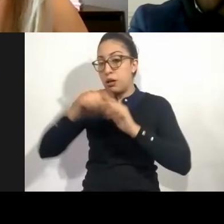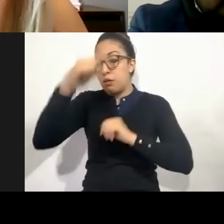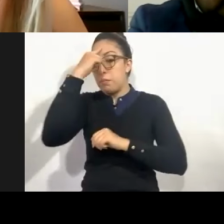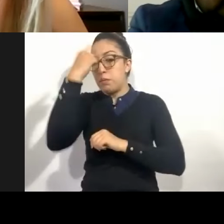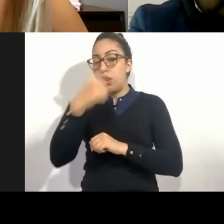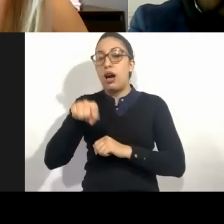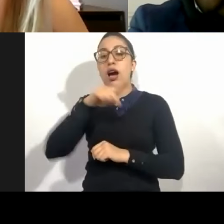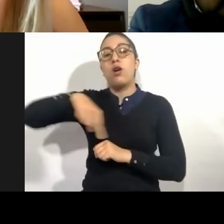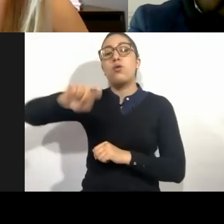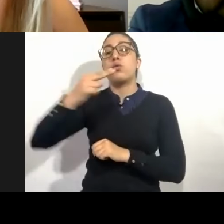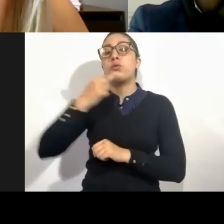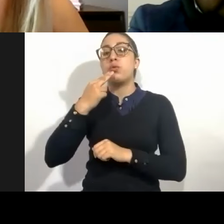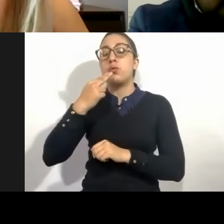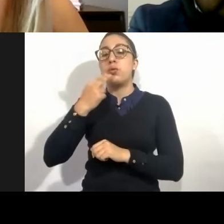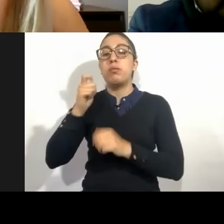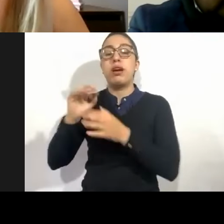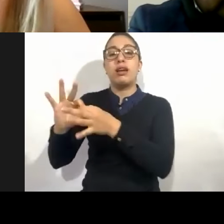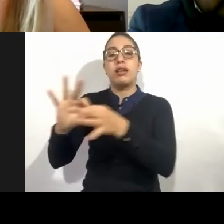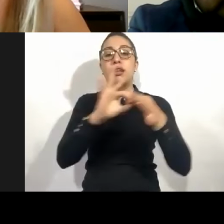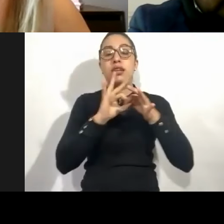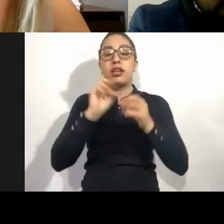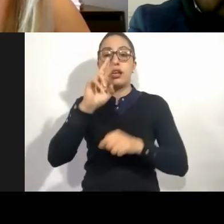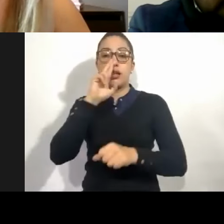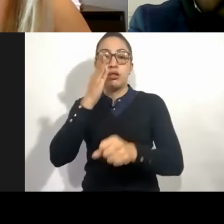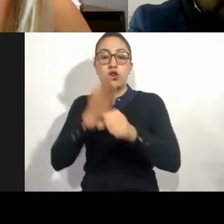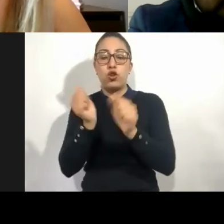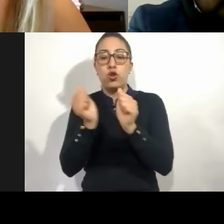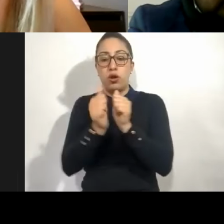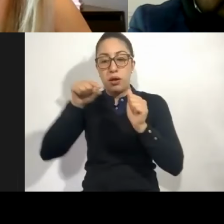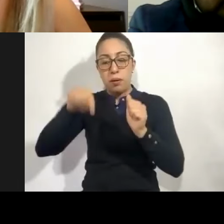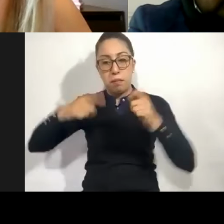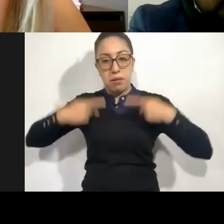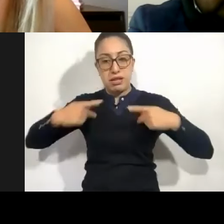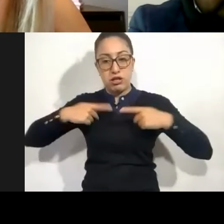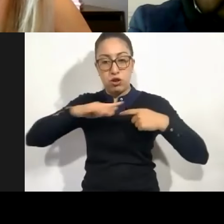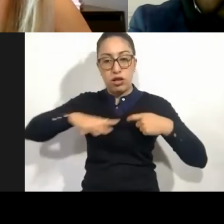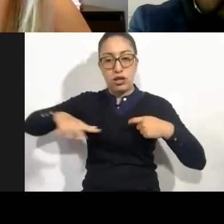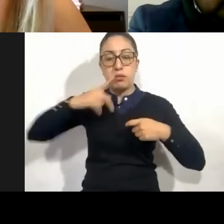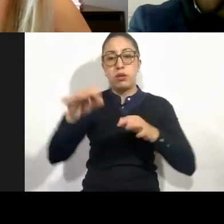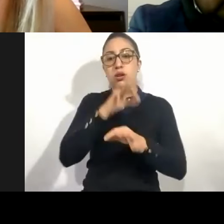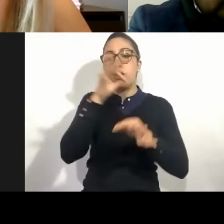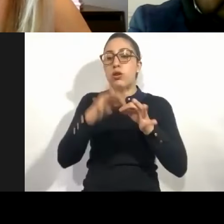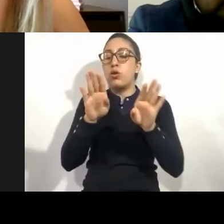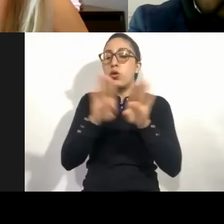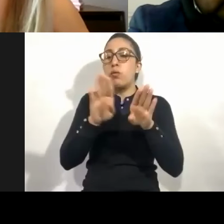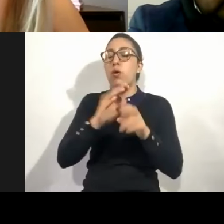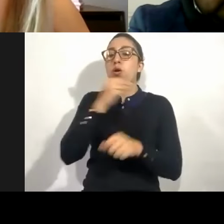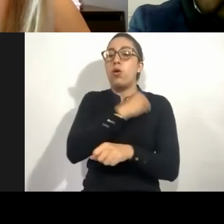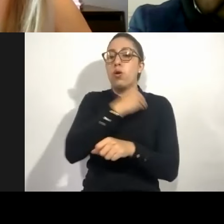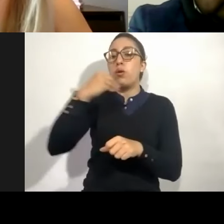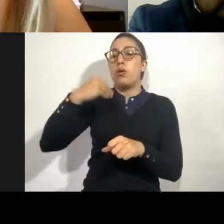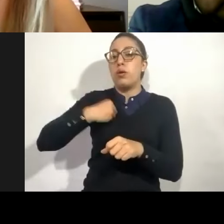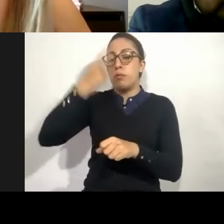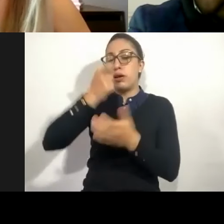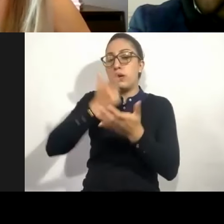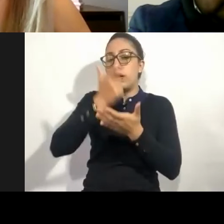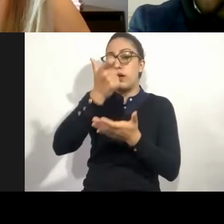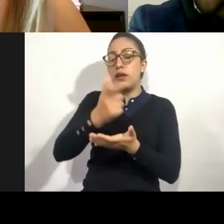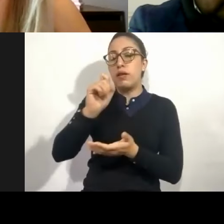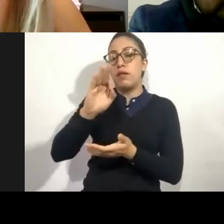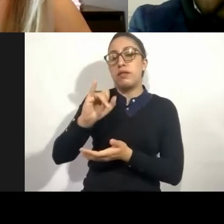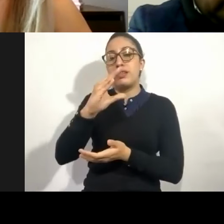la corresponsabilidad de la ciudadanía para el correcto cumplimiento de las obligaciones fiscales,